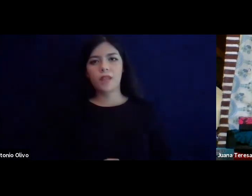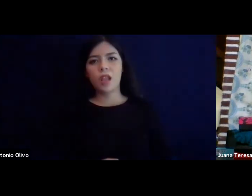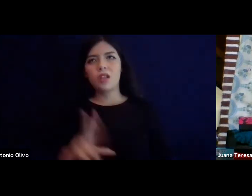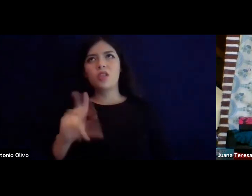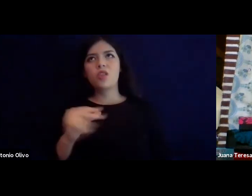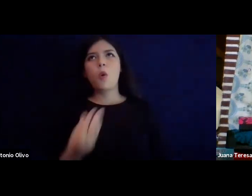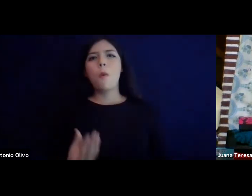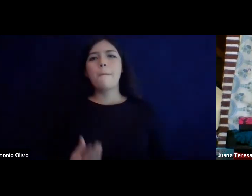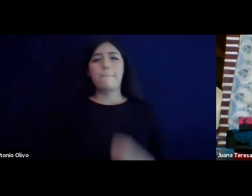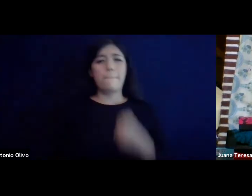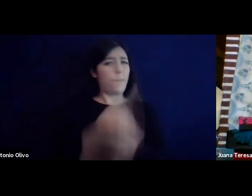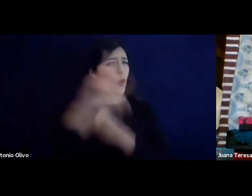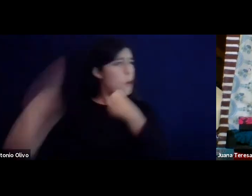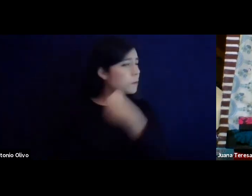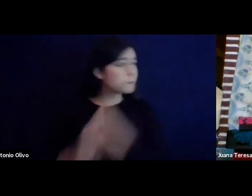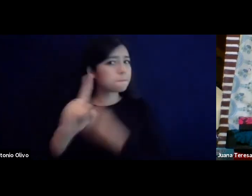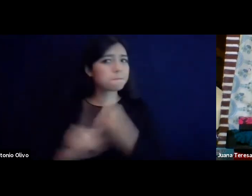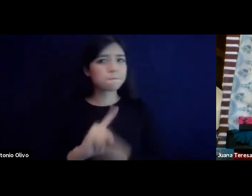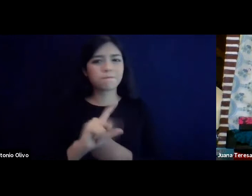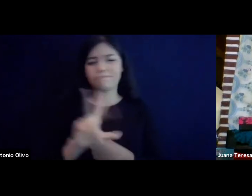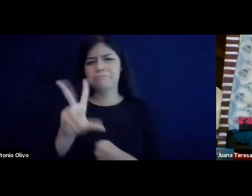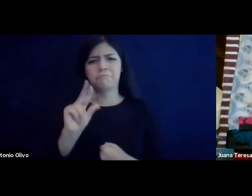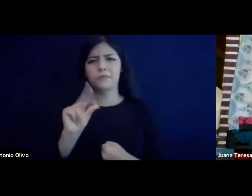situaciones donde me hayan visto discriminada o